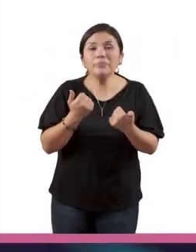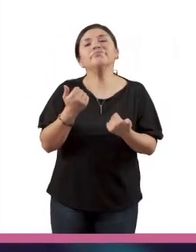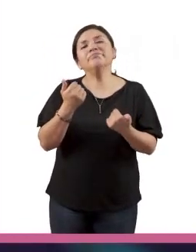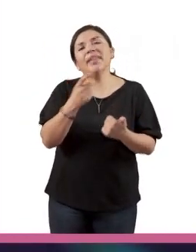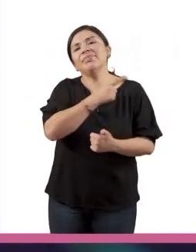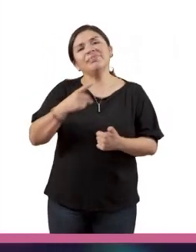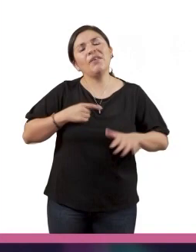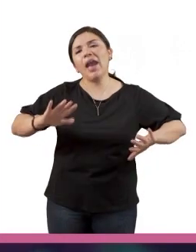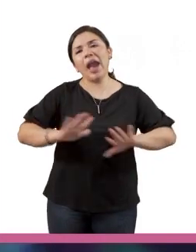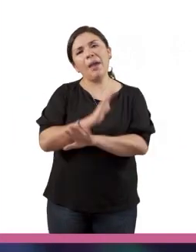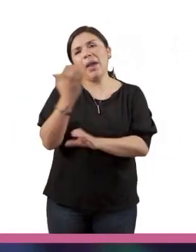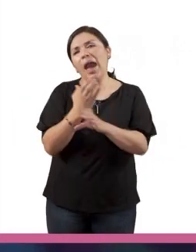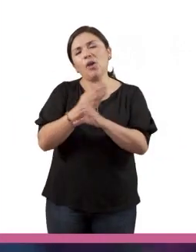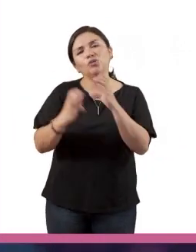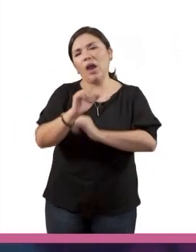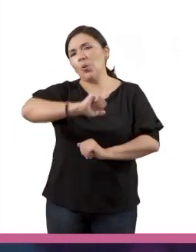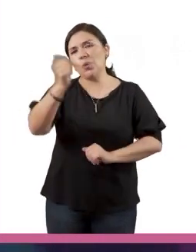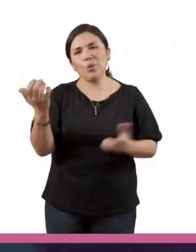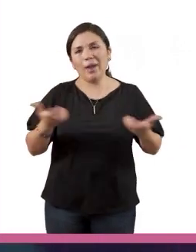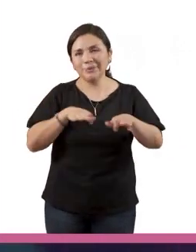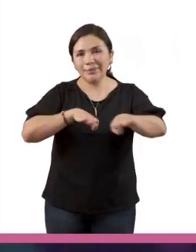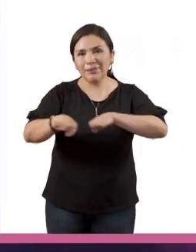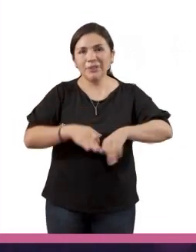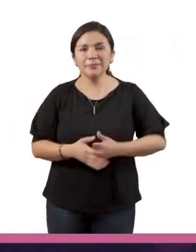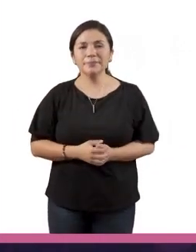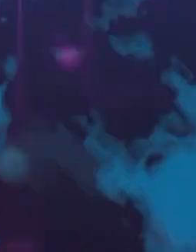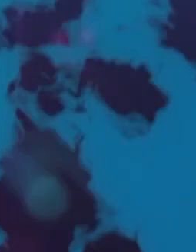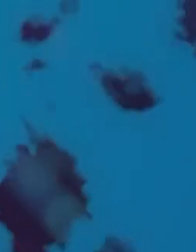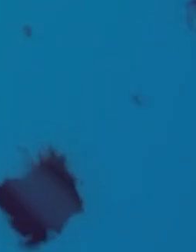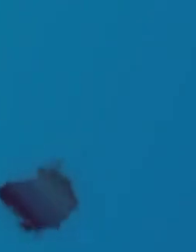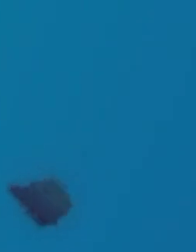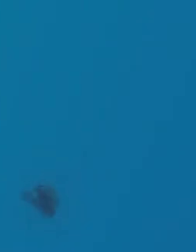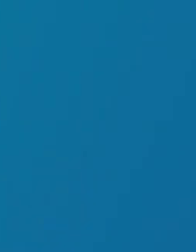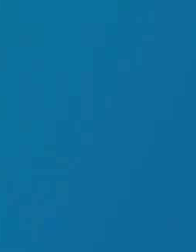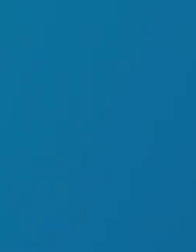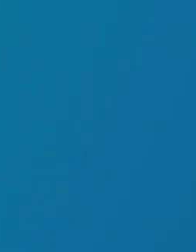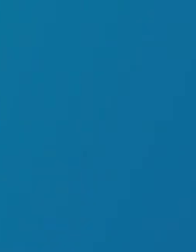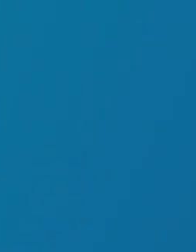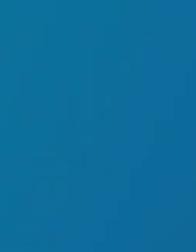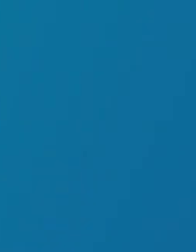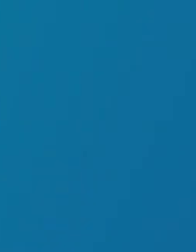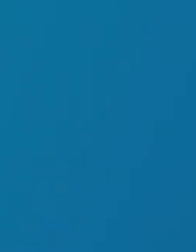pongan nerviosos a hacer eso, quizá hay que cambiar de actividad.